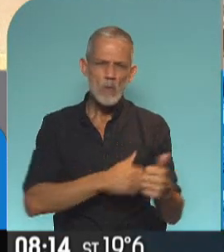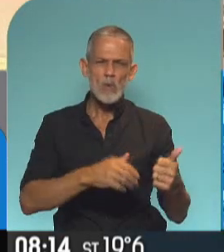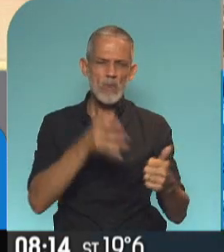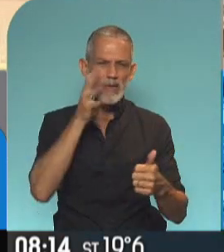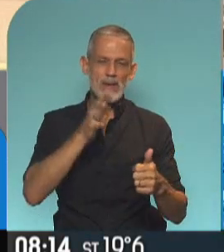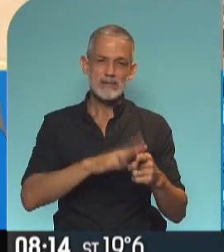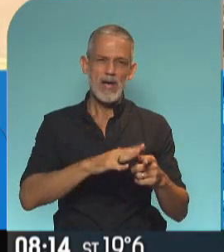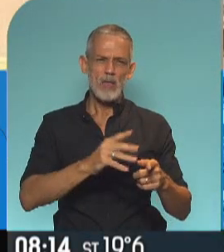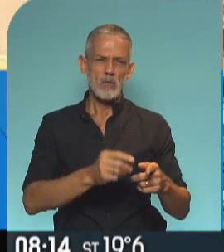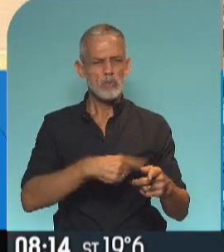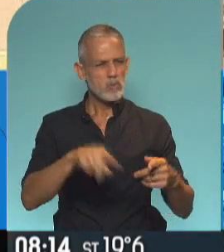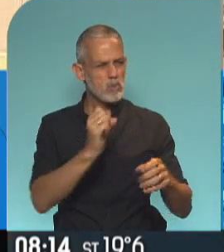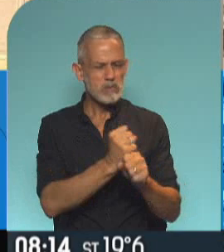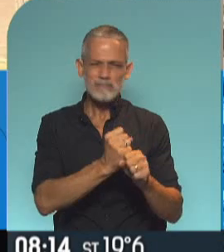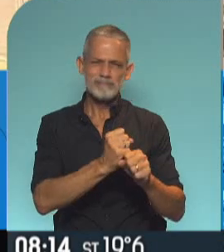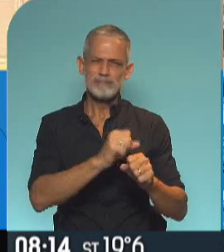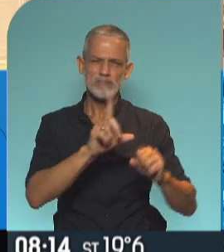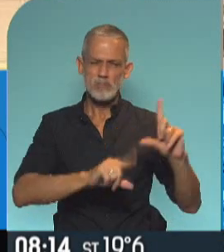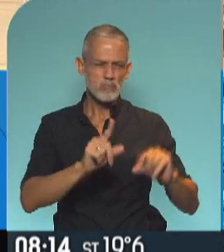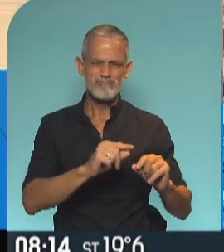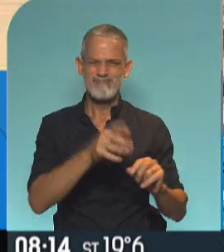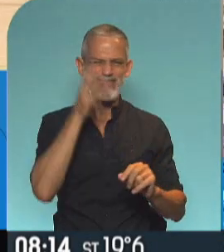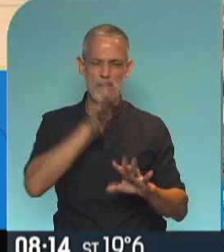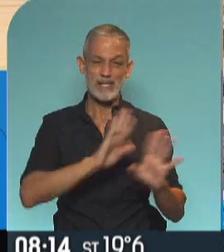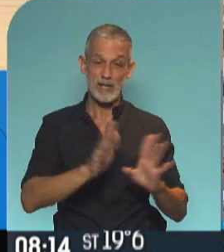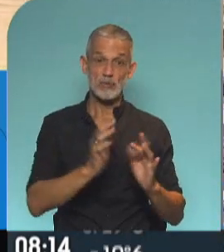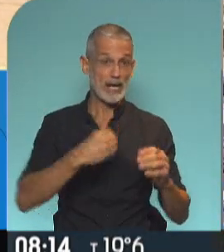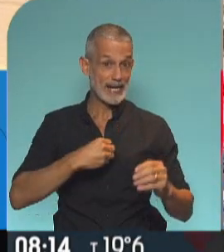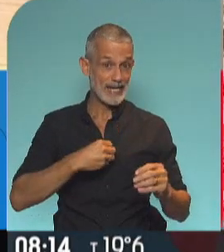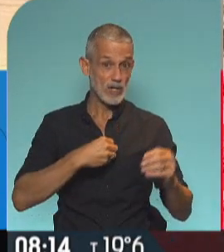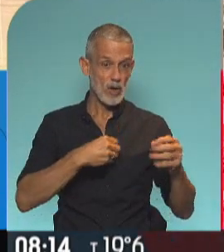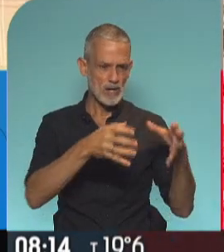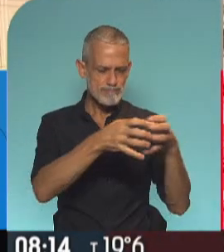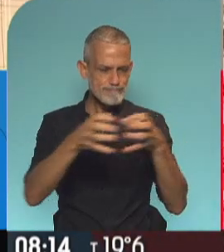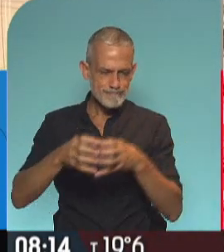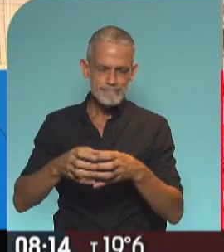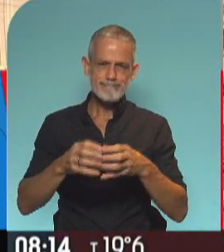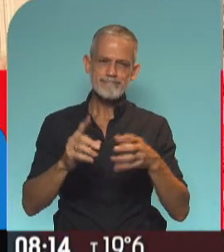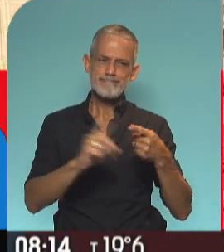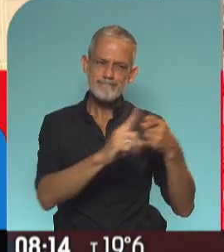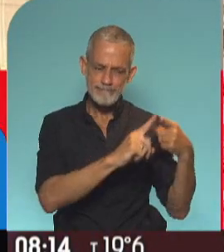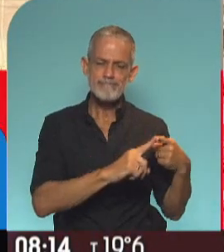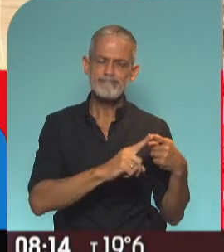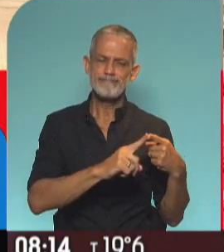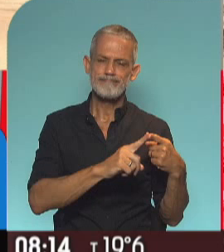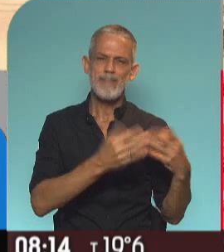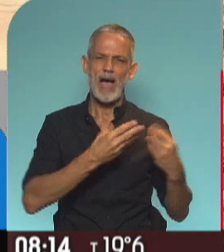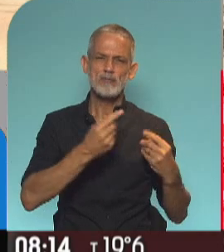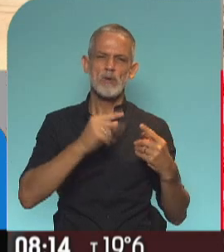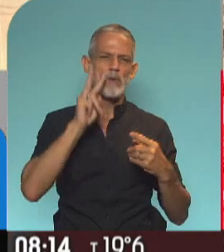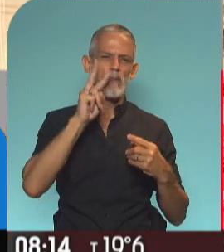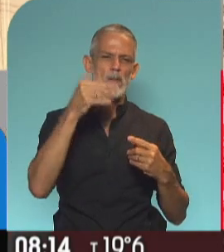mucha explotación, que creo que ahí también ese diálogo interreligioso tiene que ayudarnos a mirar un poco más lejos,